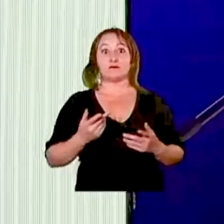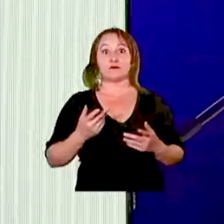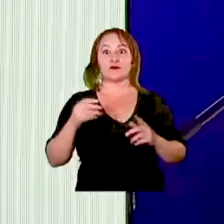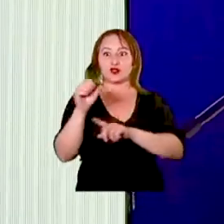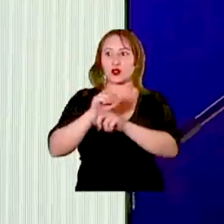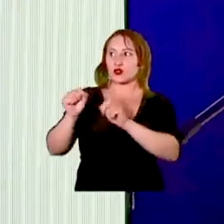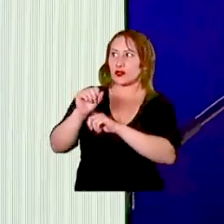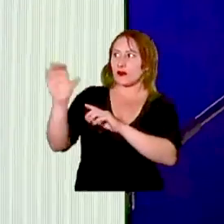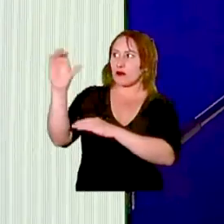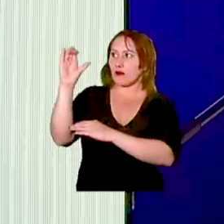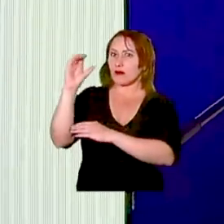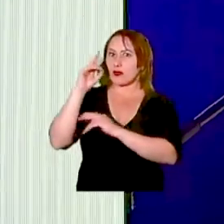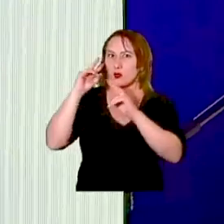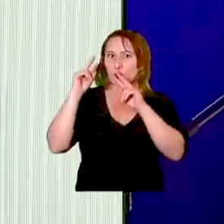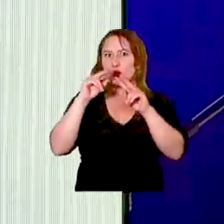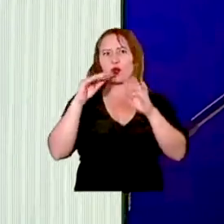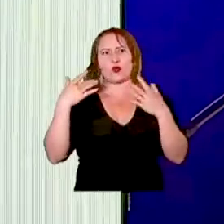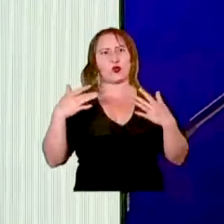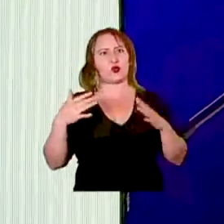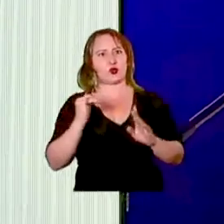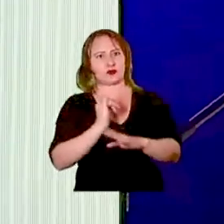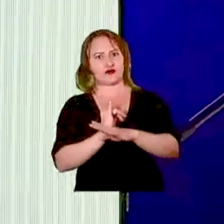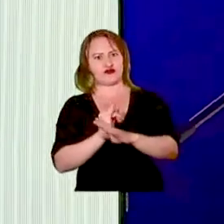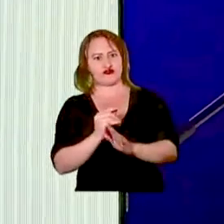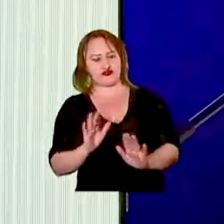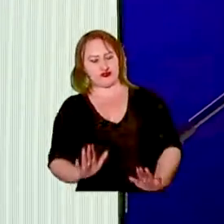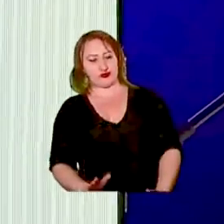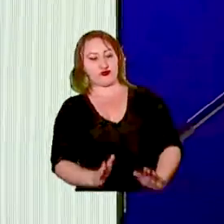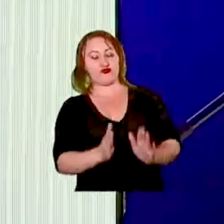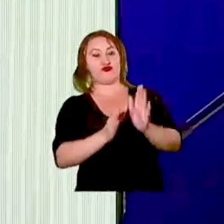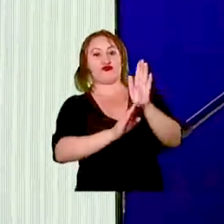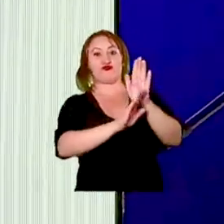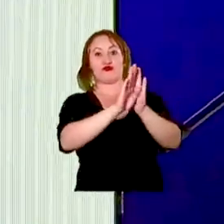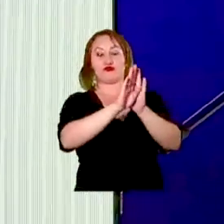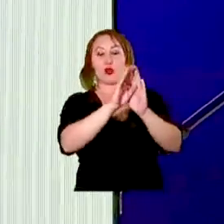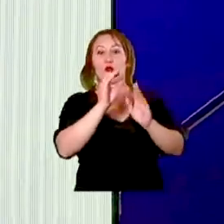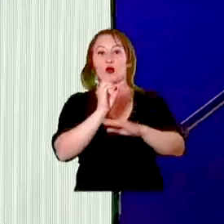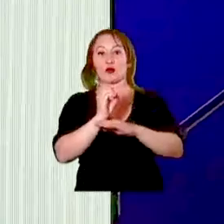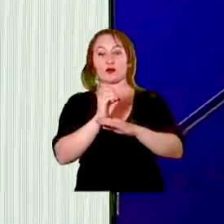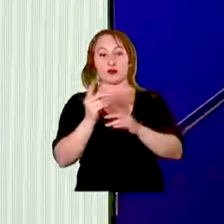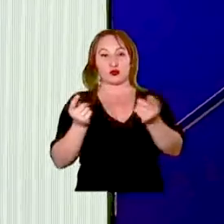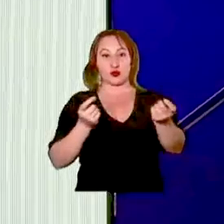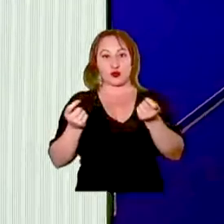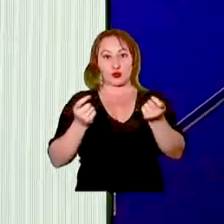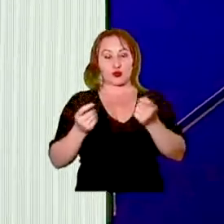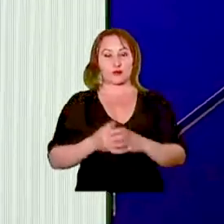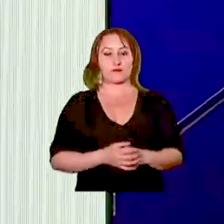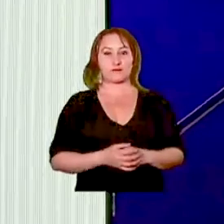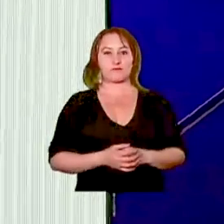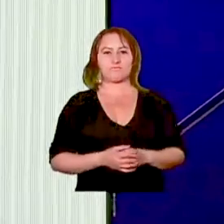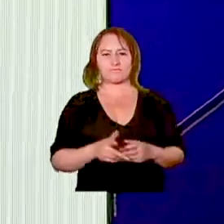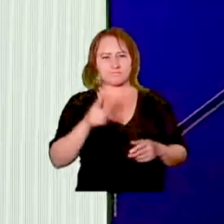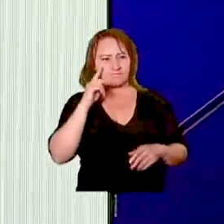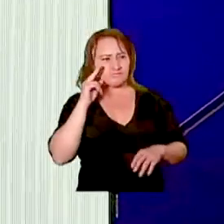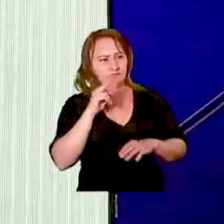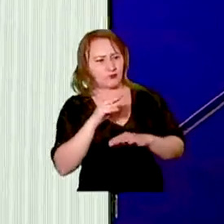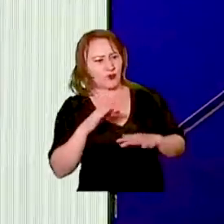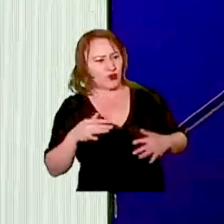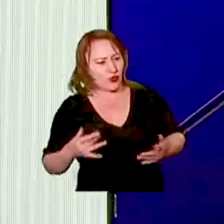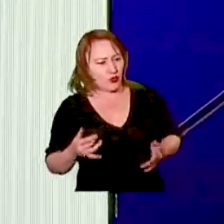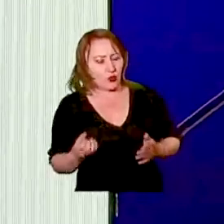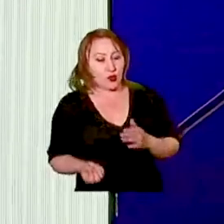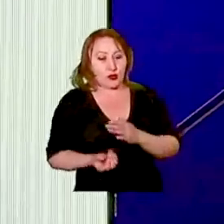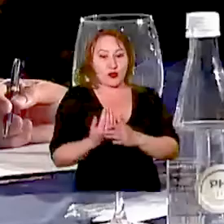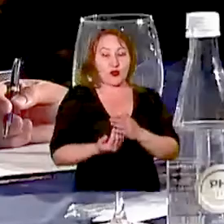ver el progreso institucional de este órgano de control. Ha observado cómo se ha tenido que ir